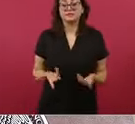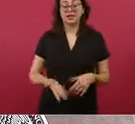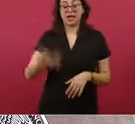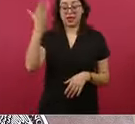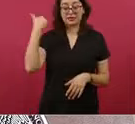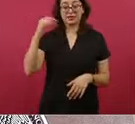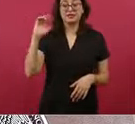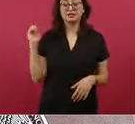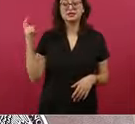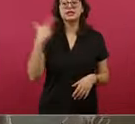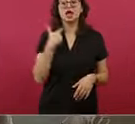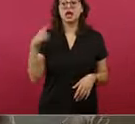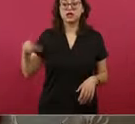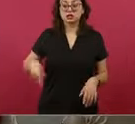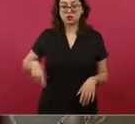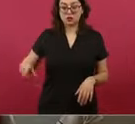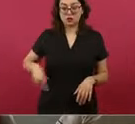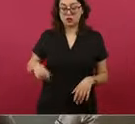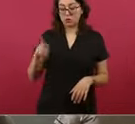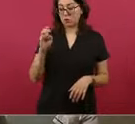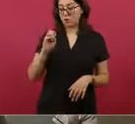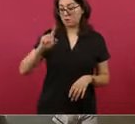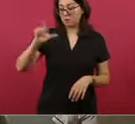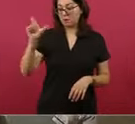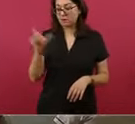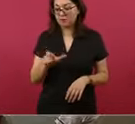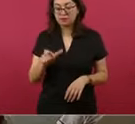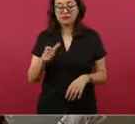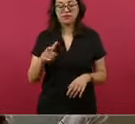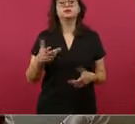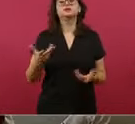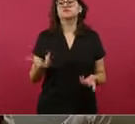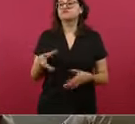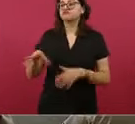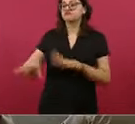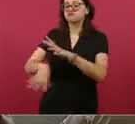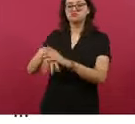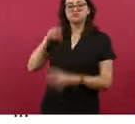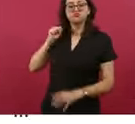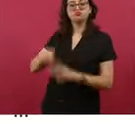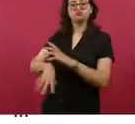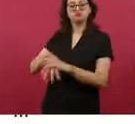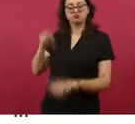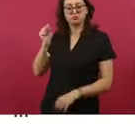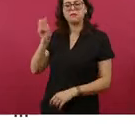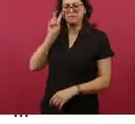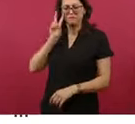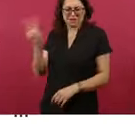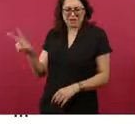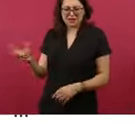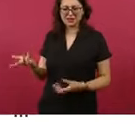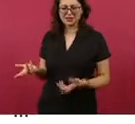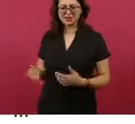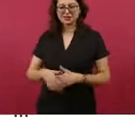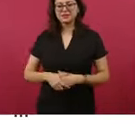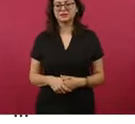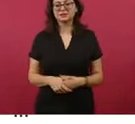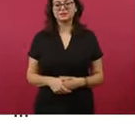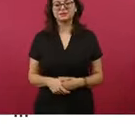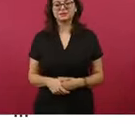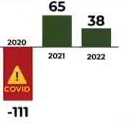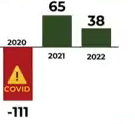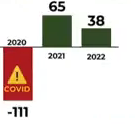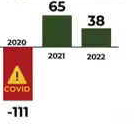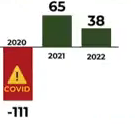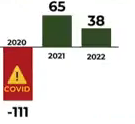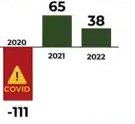petrolera y para tener liquidez adquirían deuda. En 2012, aunque se elevó el precio de los combustibles como